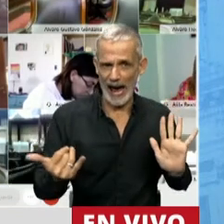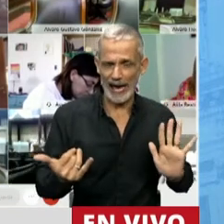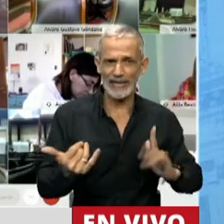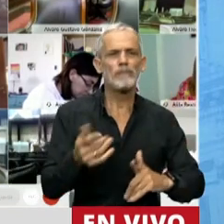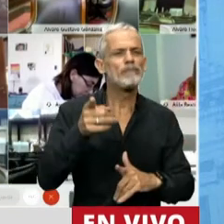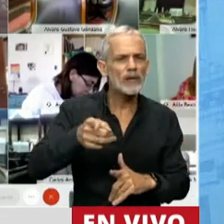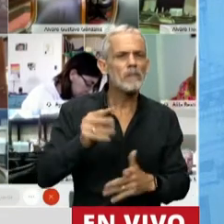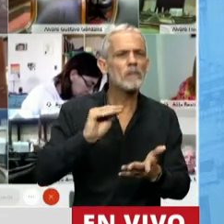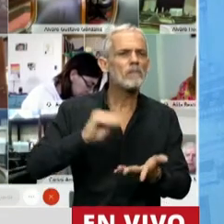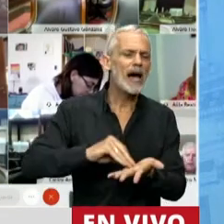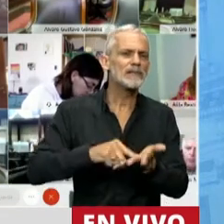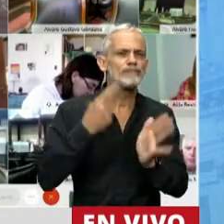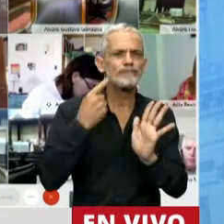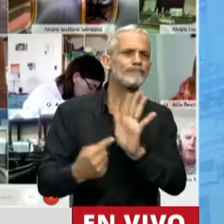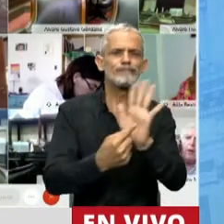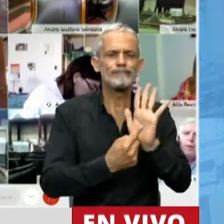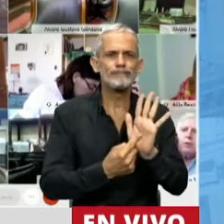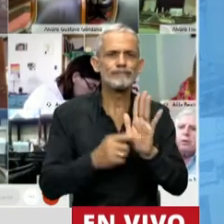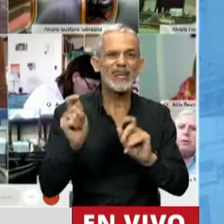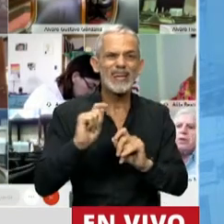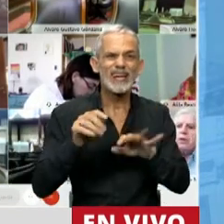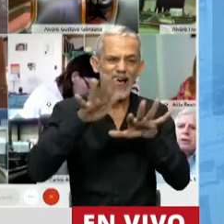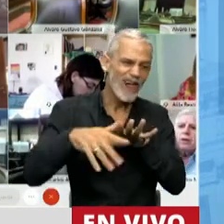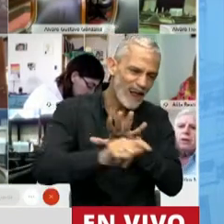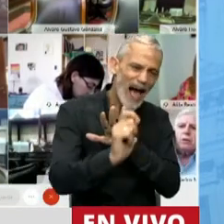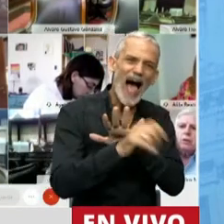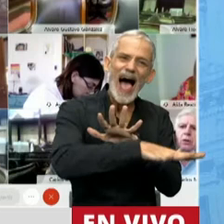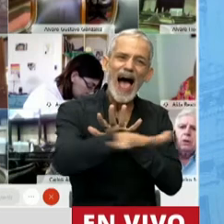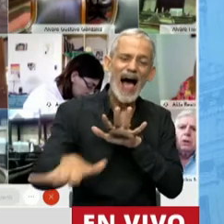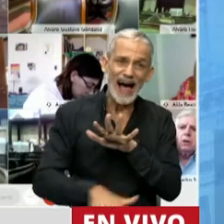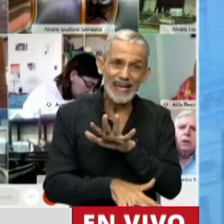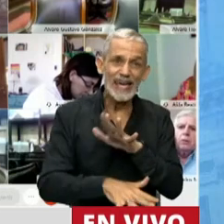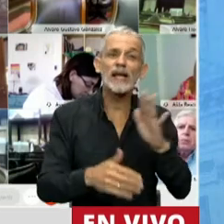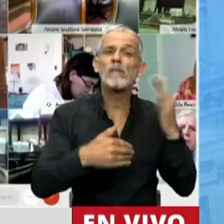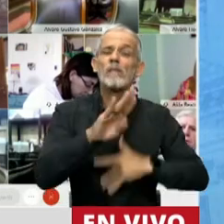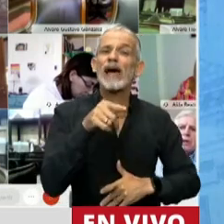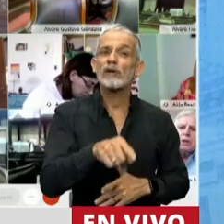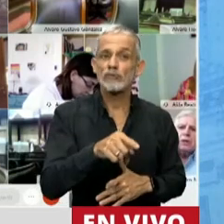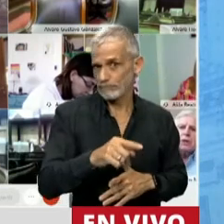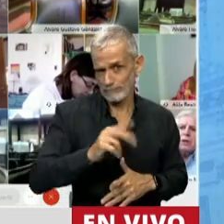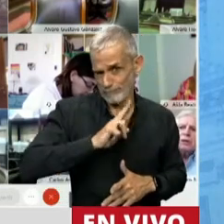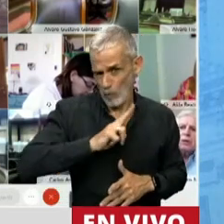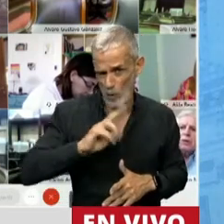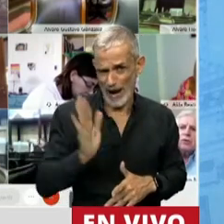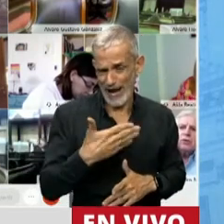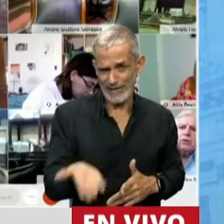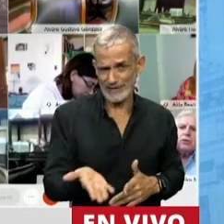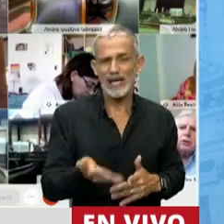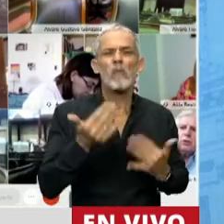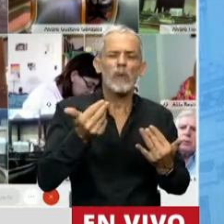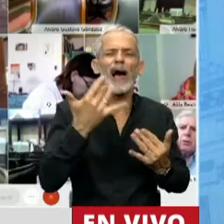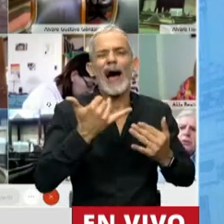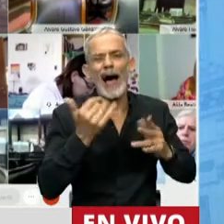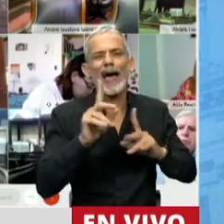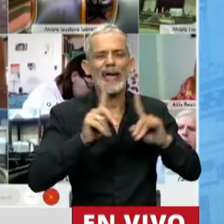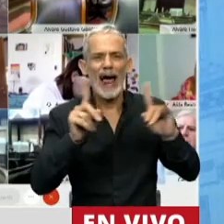también mostró que las víctimas son, aún en una proporción mucho mayor, todas mujeres. Es decir, puede haber,